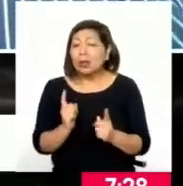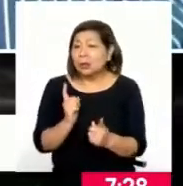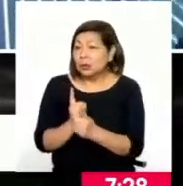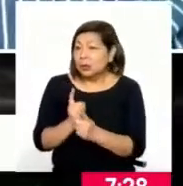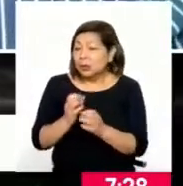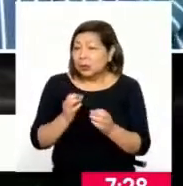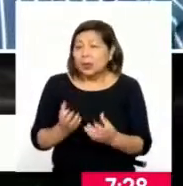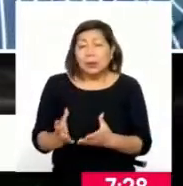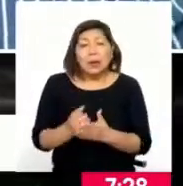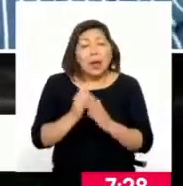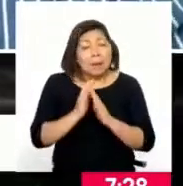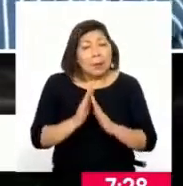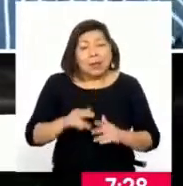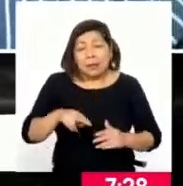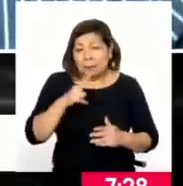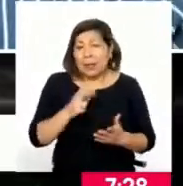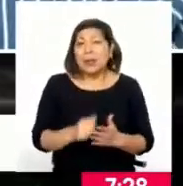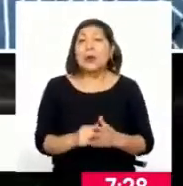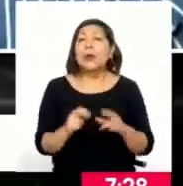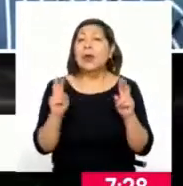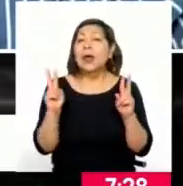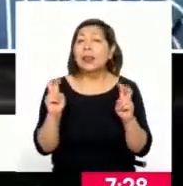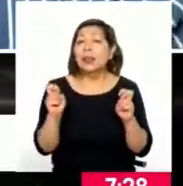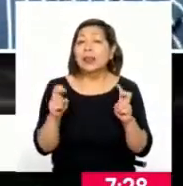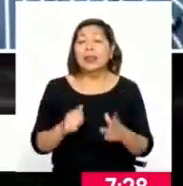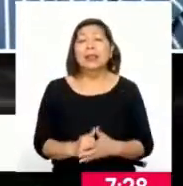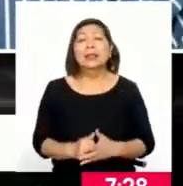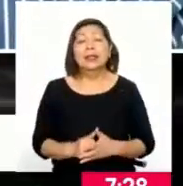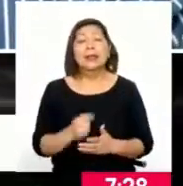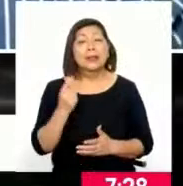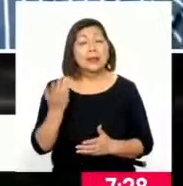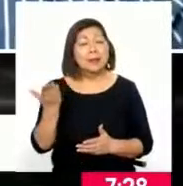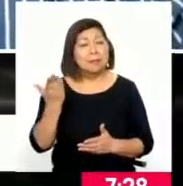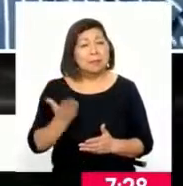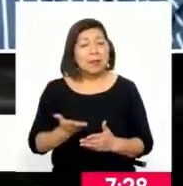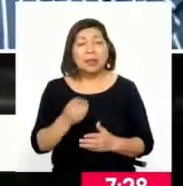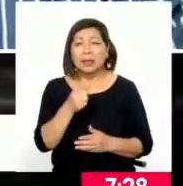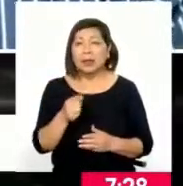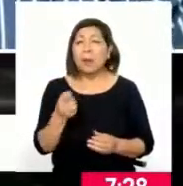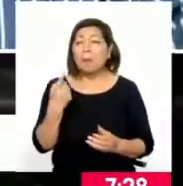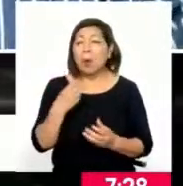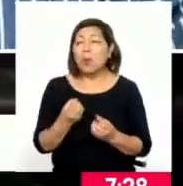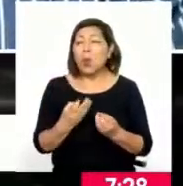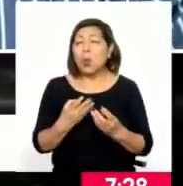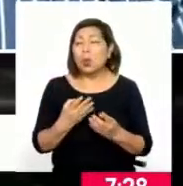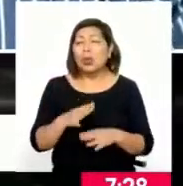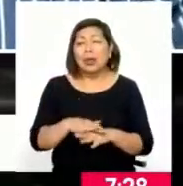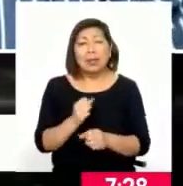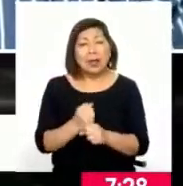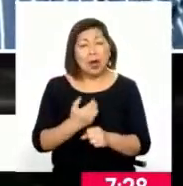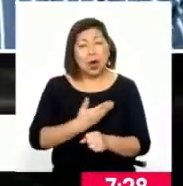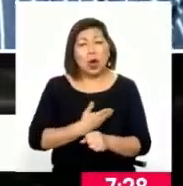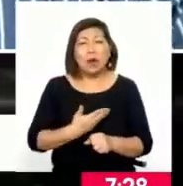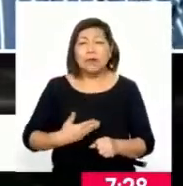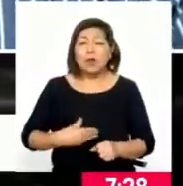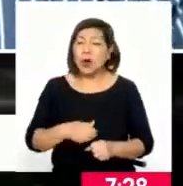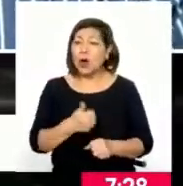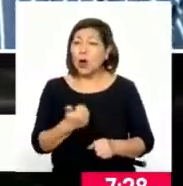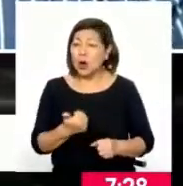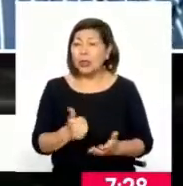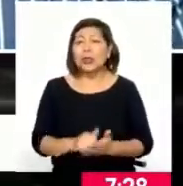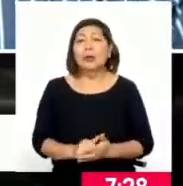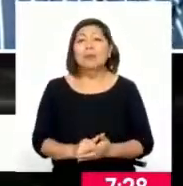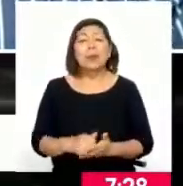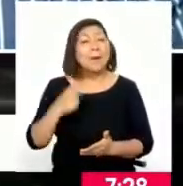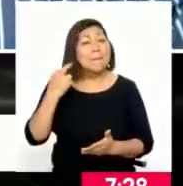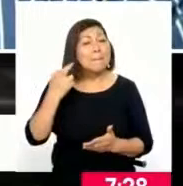o recuperar la paz en nuestro país, el tema de atender estas demandas que han sido abandonadas por tantísimas gestiones en el gobierno. Y el otro lado está en el